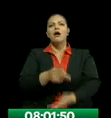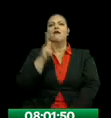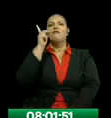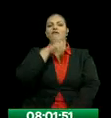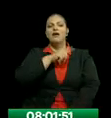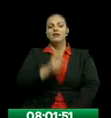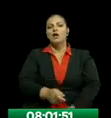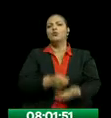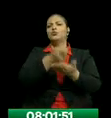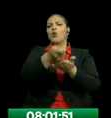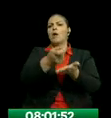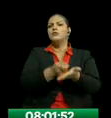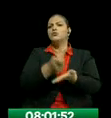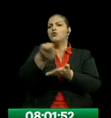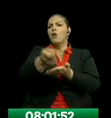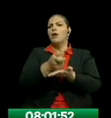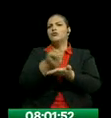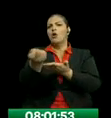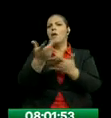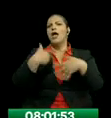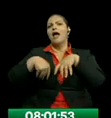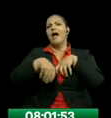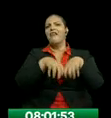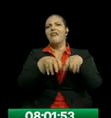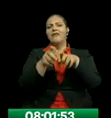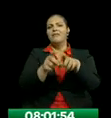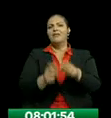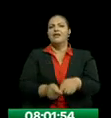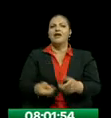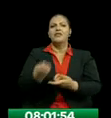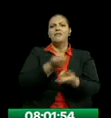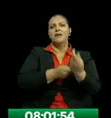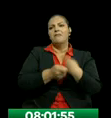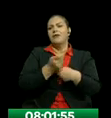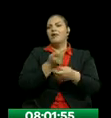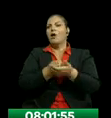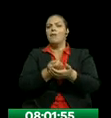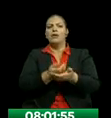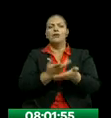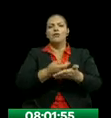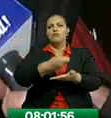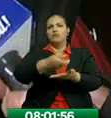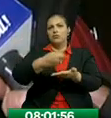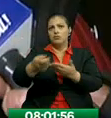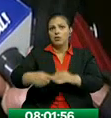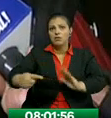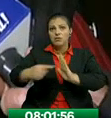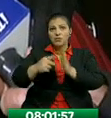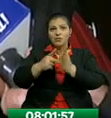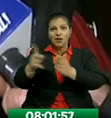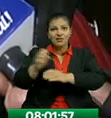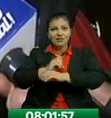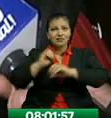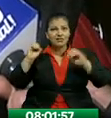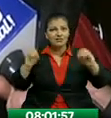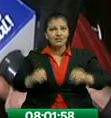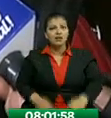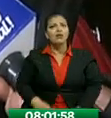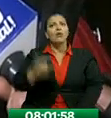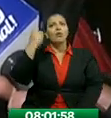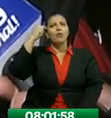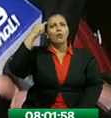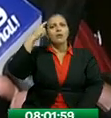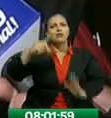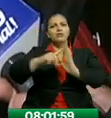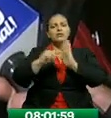fantasmas, simular transacciones inexistentes, lo cual causaría un perjuicio al Estado. Aproximadamente hasta ahora